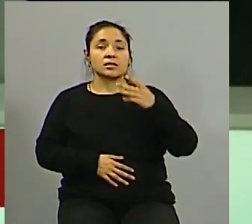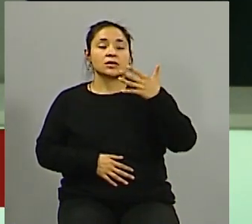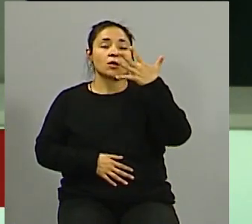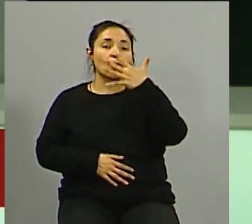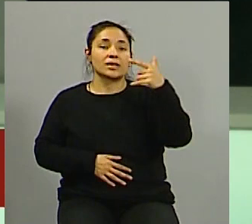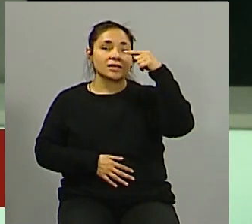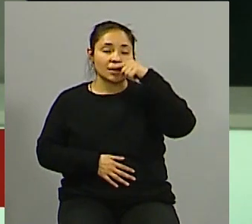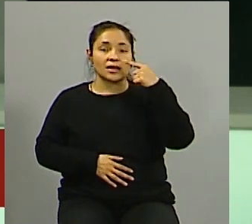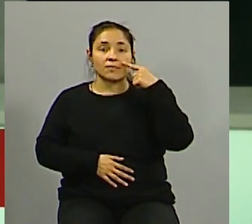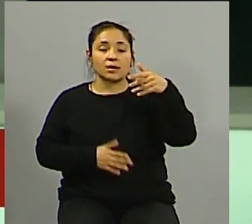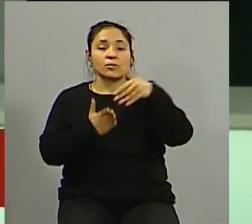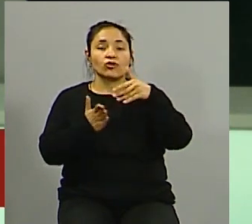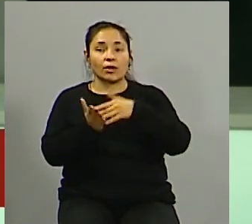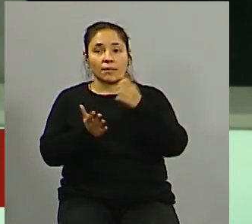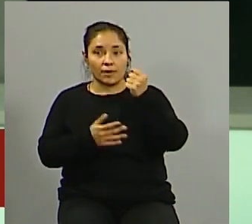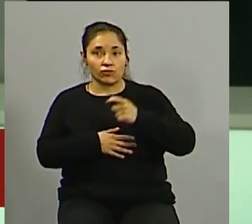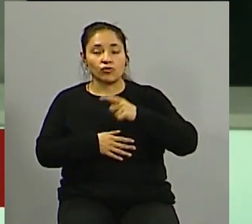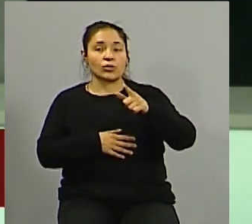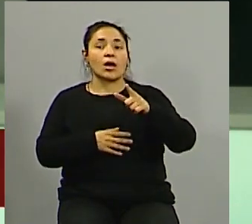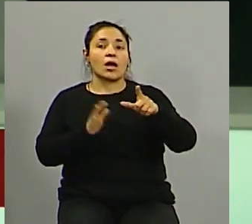millones de pesos, por ejemplo, ¿no? En el mes de julio.